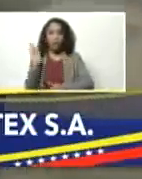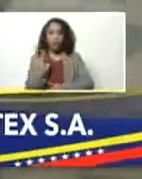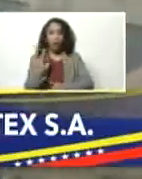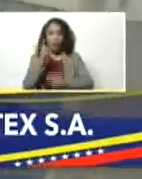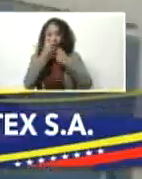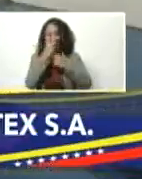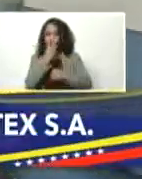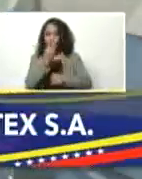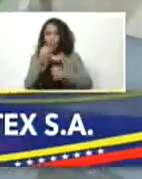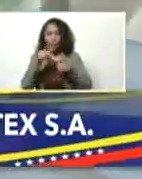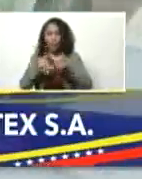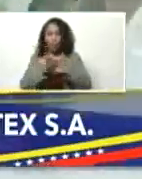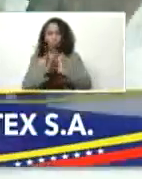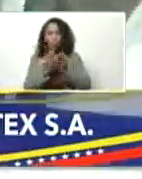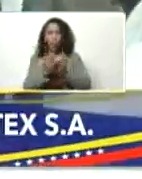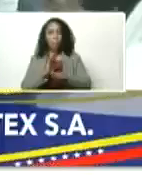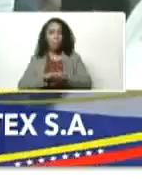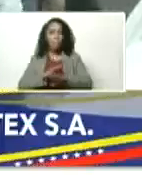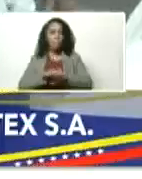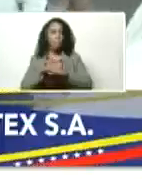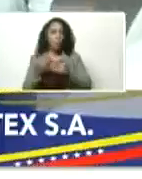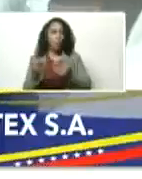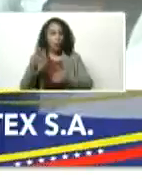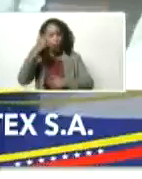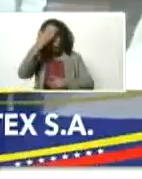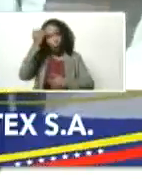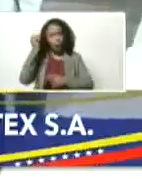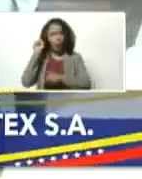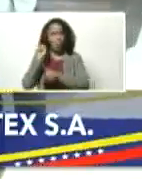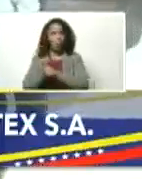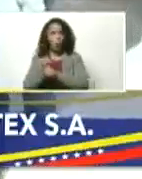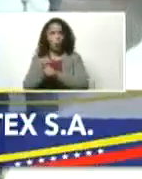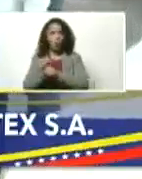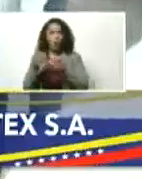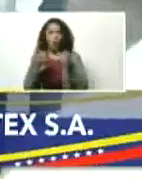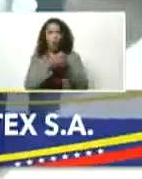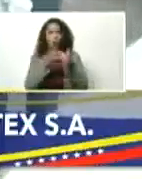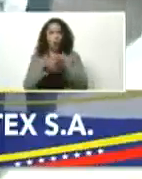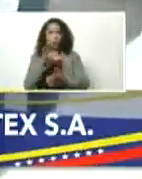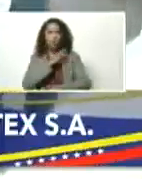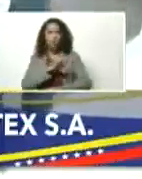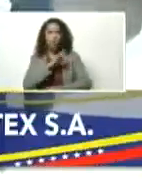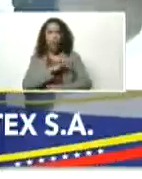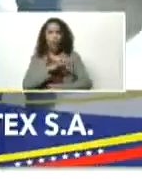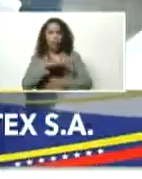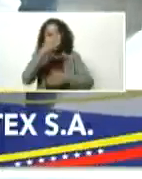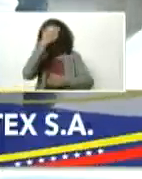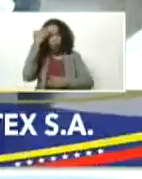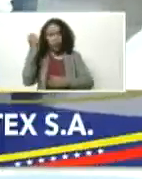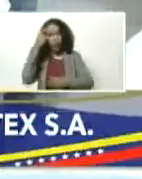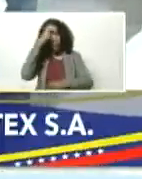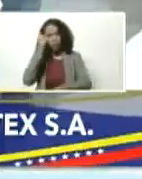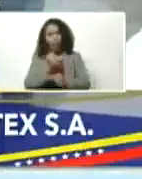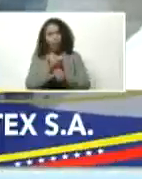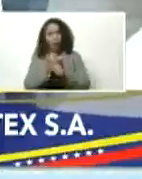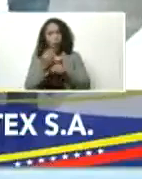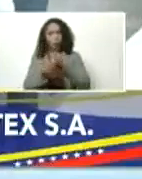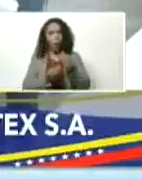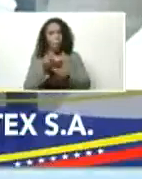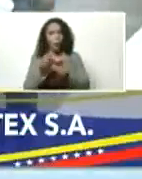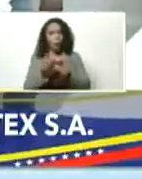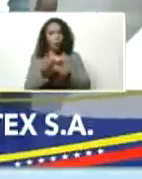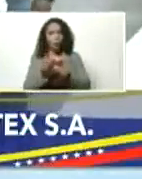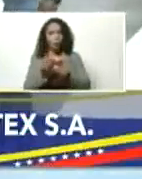mundo, porque se olvida de las clases, se olvida de la sociedad, se olvida del trabajo.